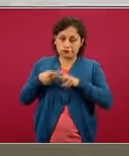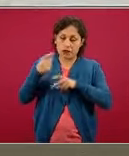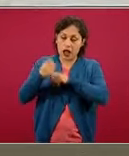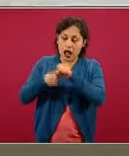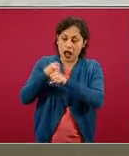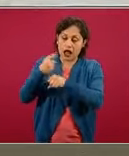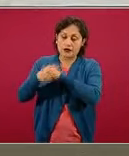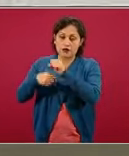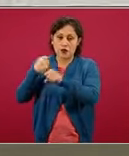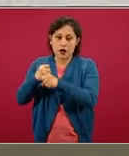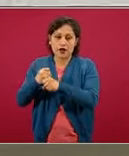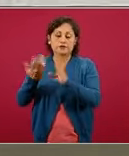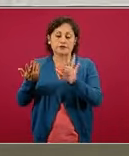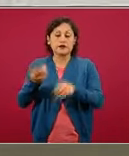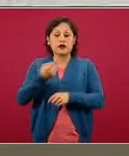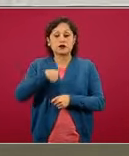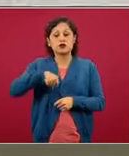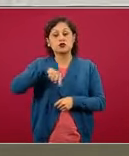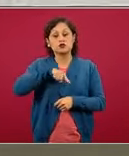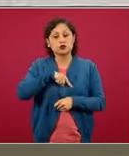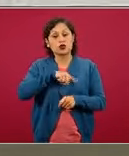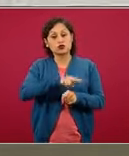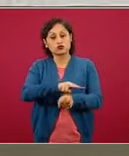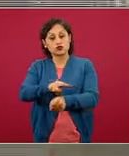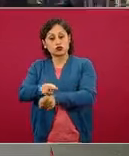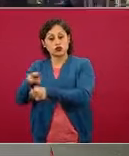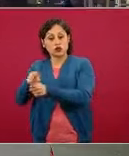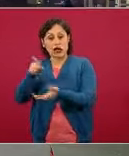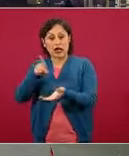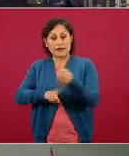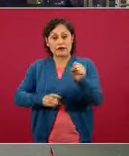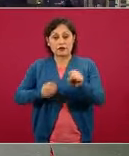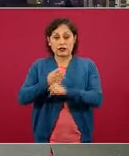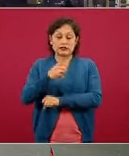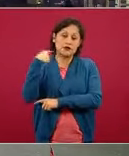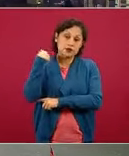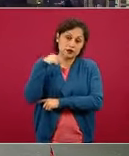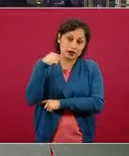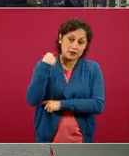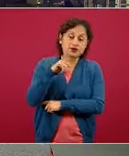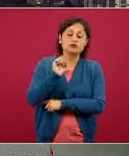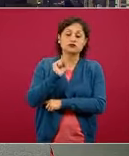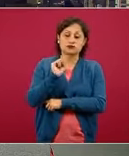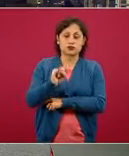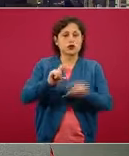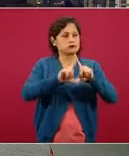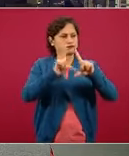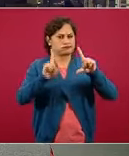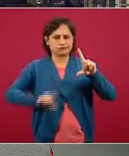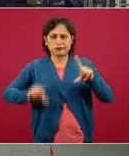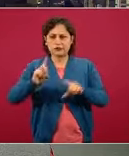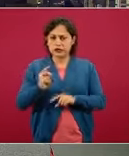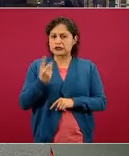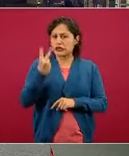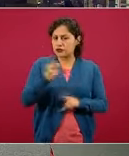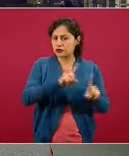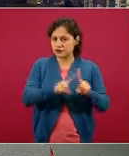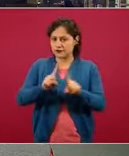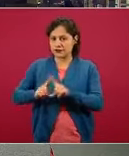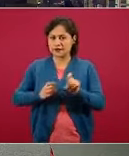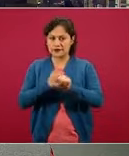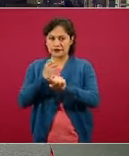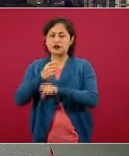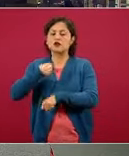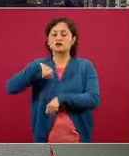Se ha estado monitoreando de cerca el estado de Tabasco, se hace de hecho con las 32 entidades federativas,